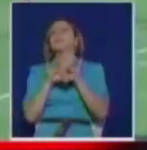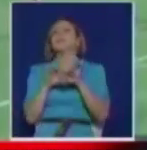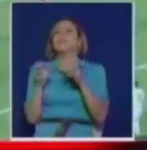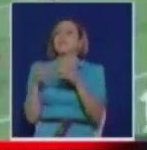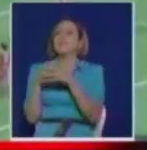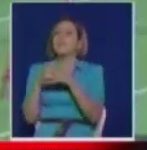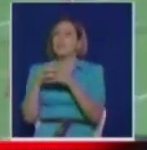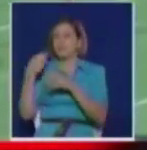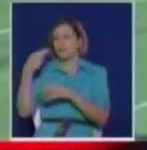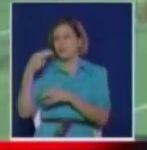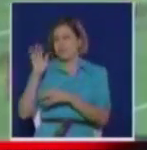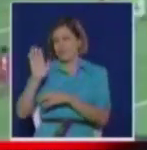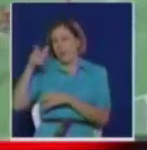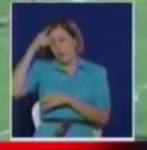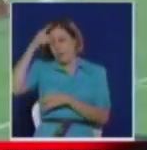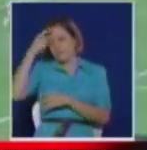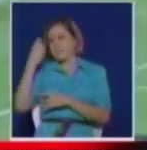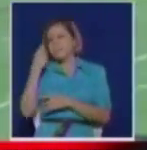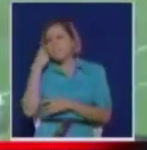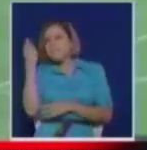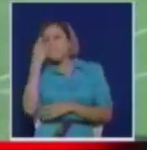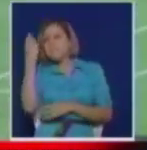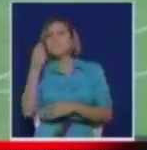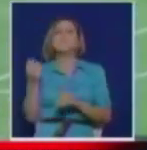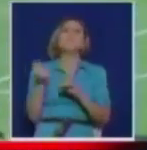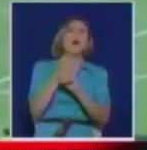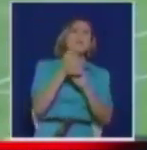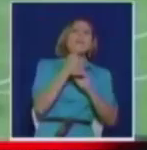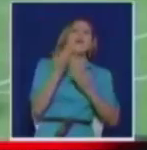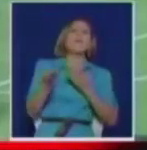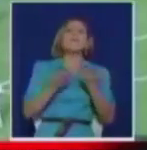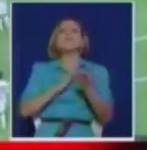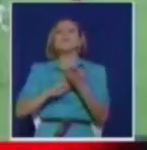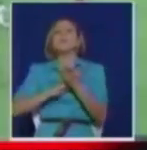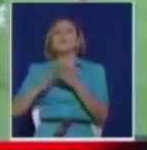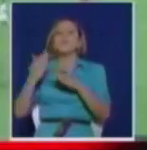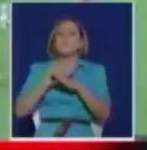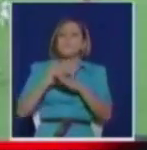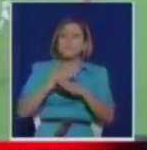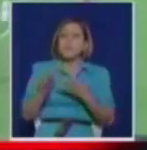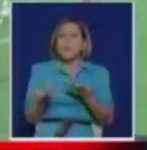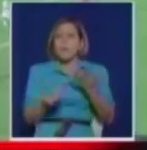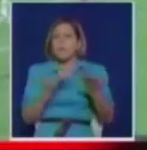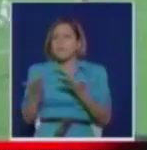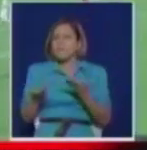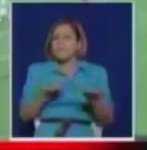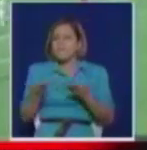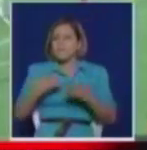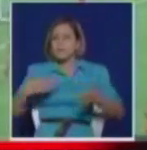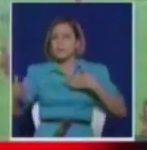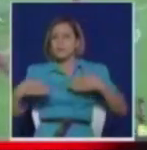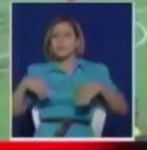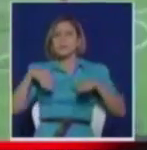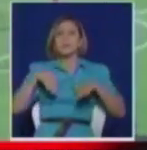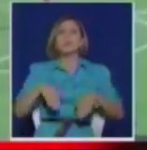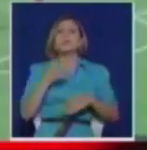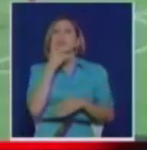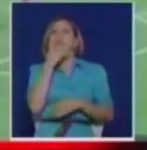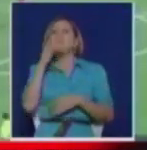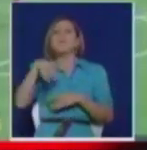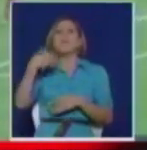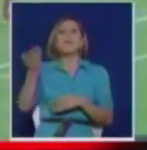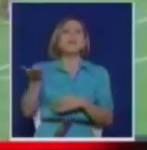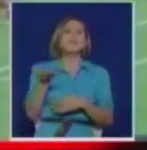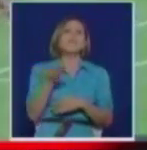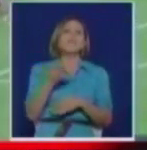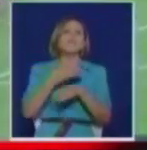de Diego Maña debe todavía buscar y hallar con prontitud una mejor manera de pararse en la cancha, porque si no, cuando llegue la parte final